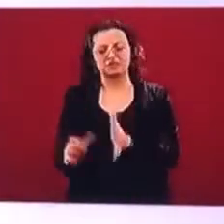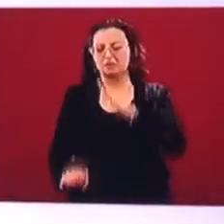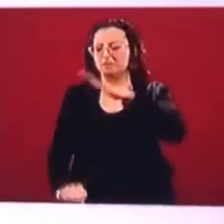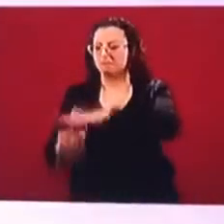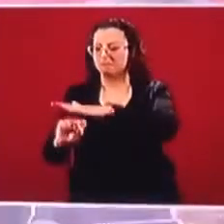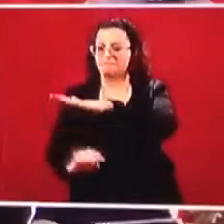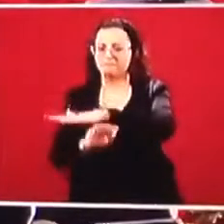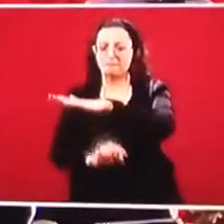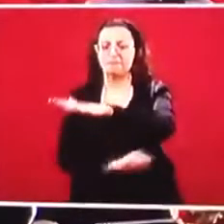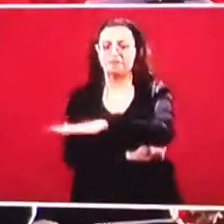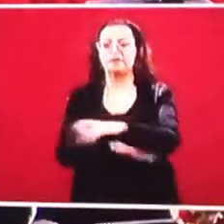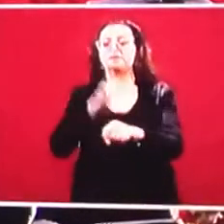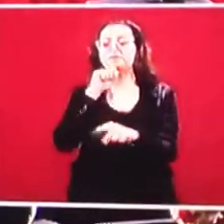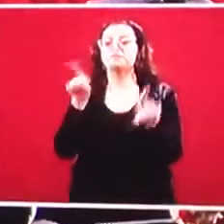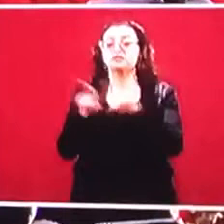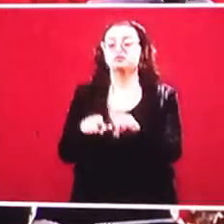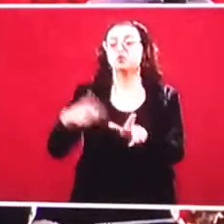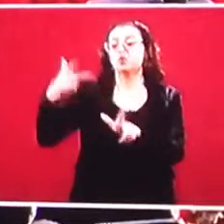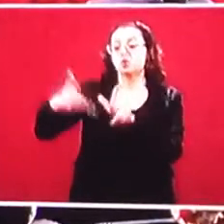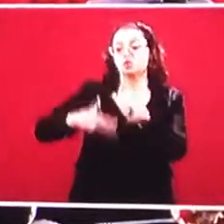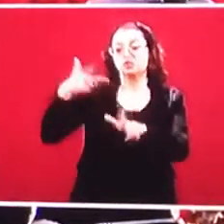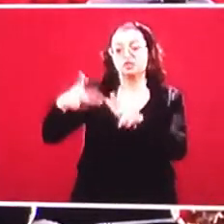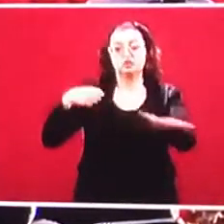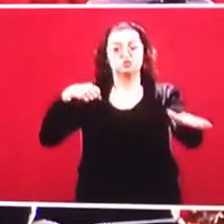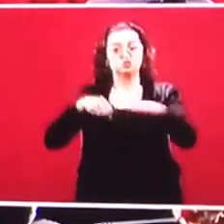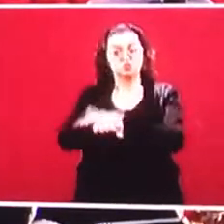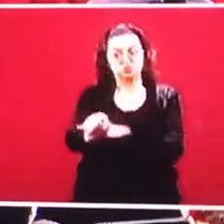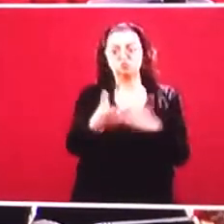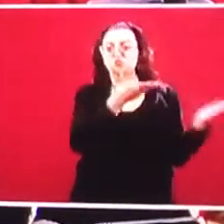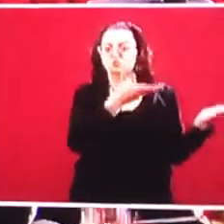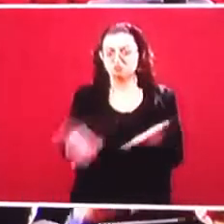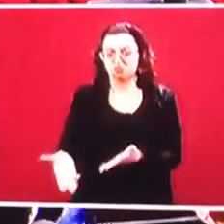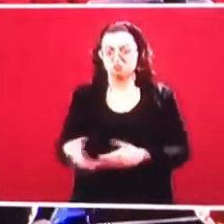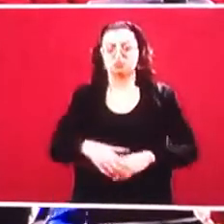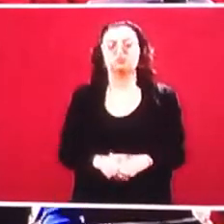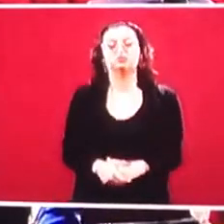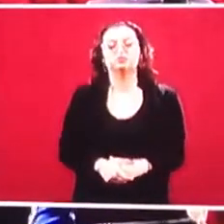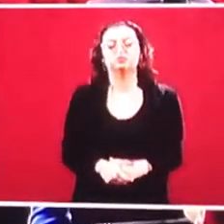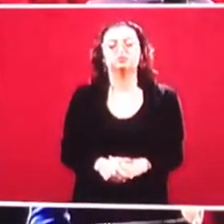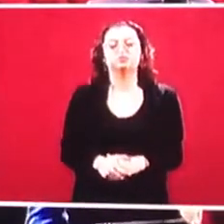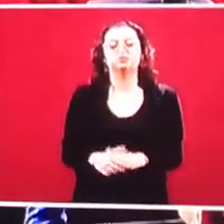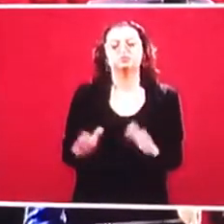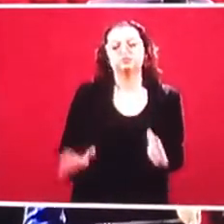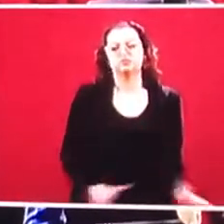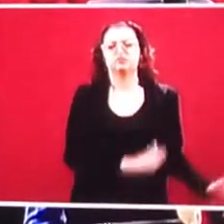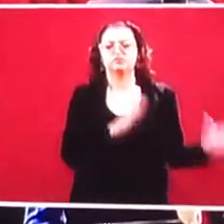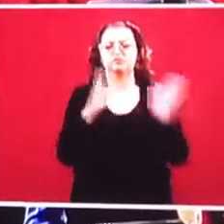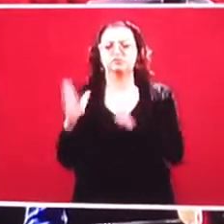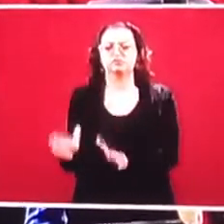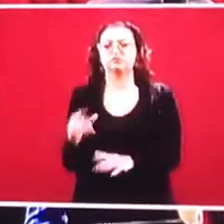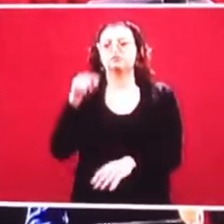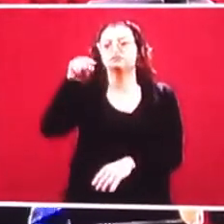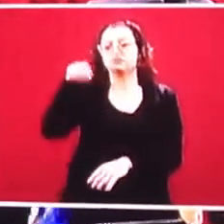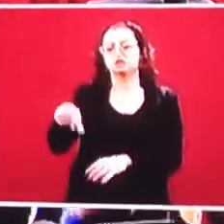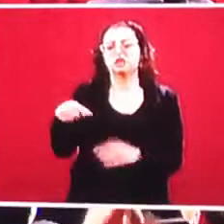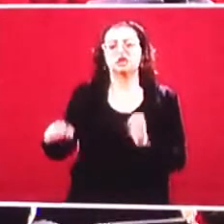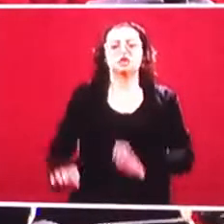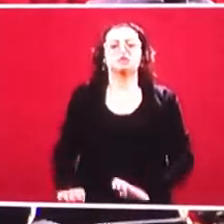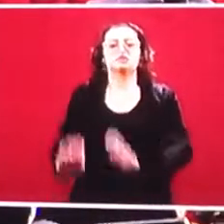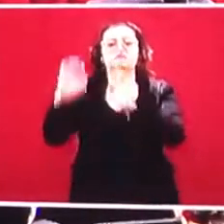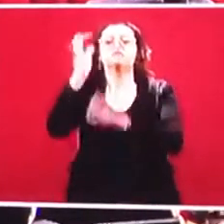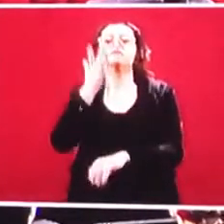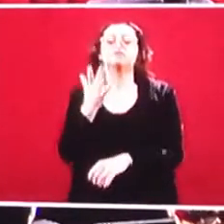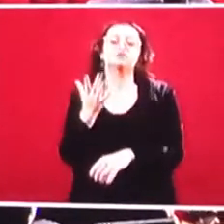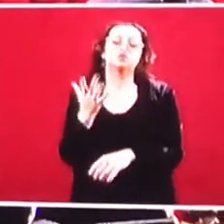de acuerdo con las consecuencias que viva la población, aquellos que no lo han entendido lo harán sin lugar a duda cuando comiencen a ver